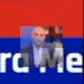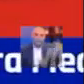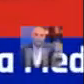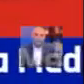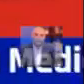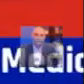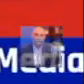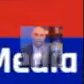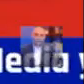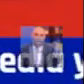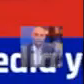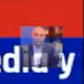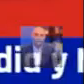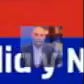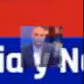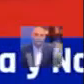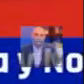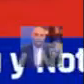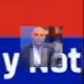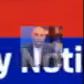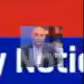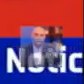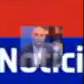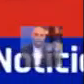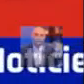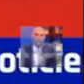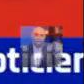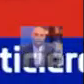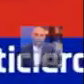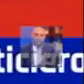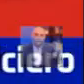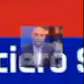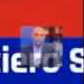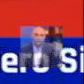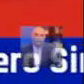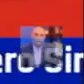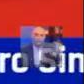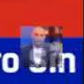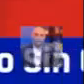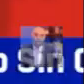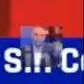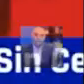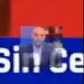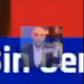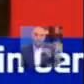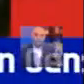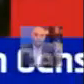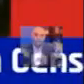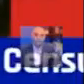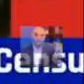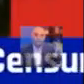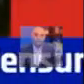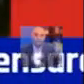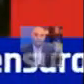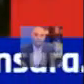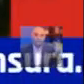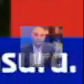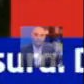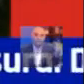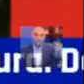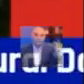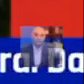haitianos. O sea, las imágenes son de los Rangers de Texas a caballo